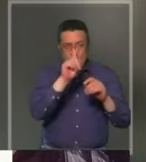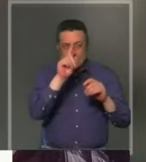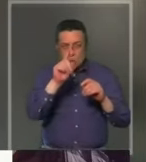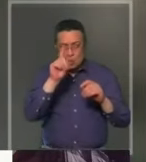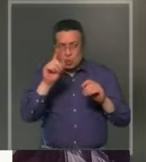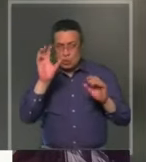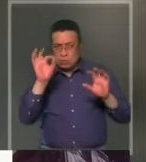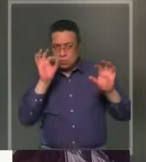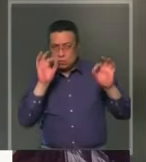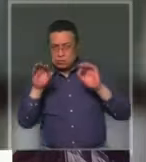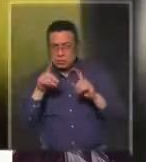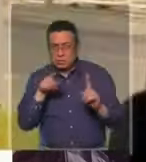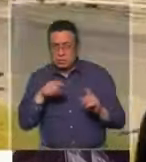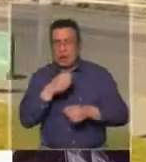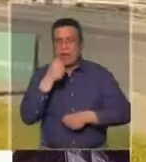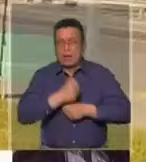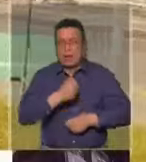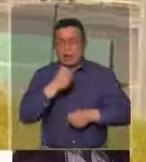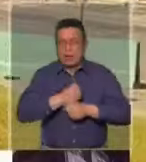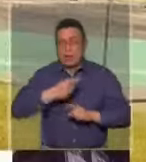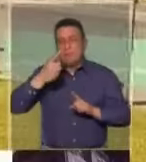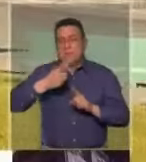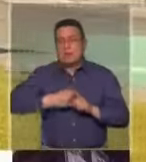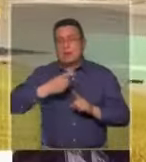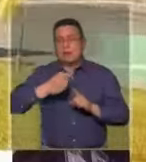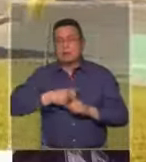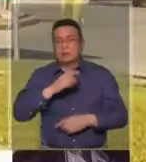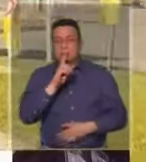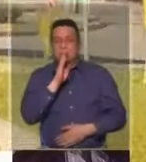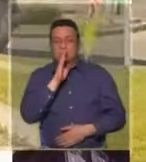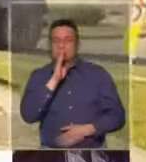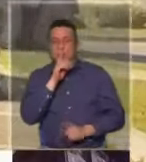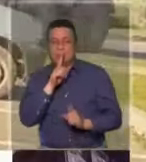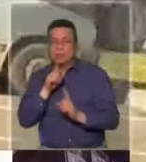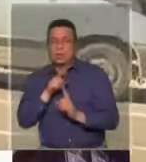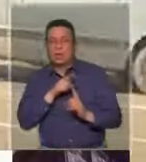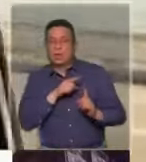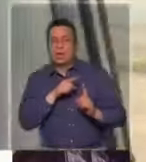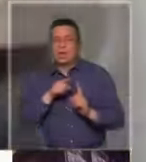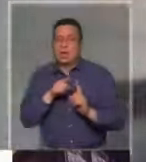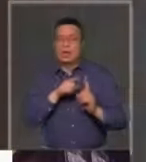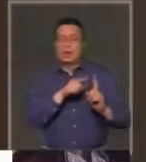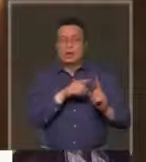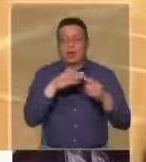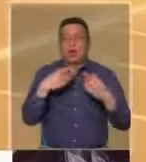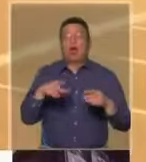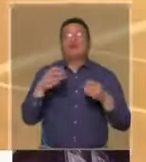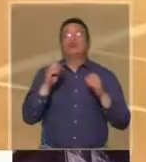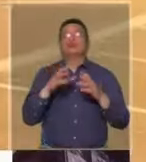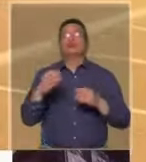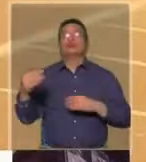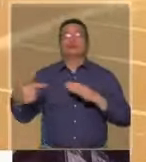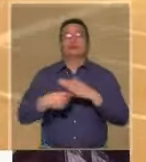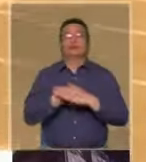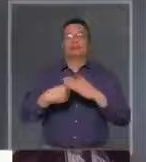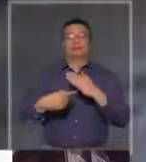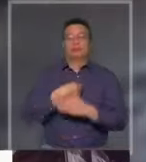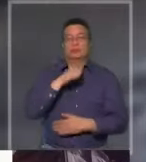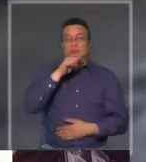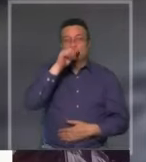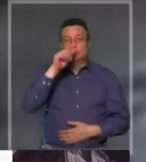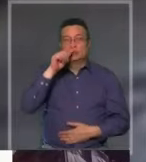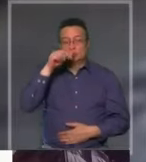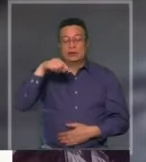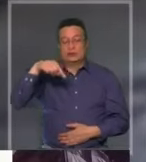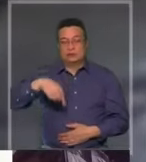organización implicó un trabajo de meses así se logró determinar que fueron varias las entradas de drogas realizadas Durante